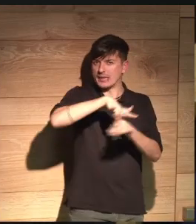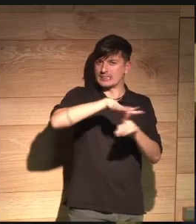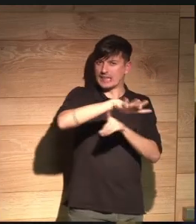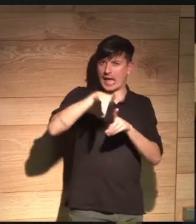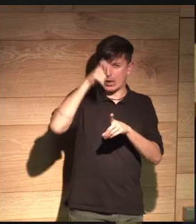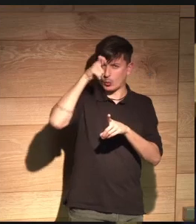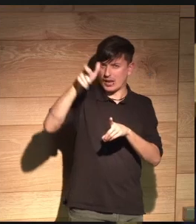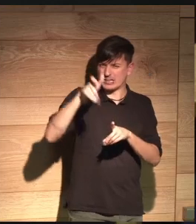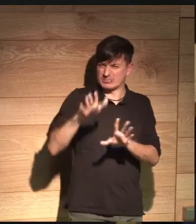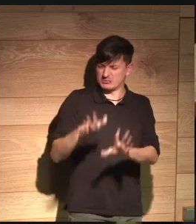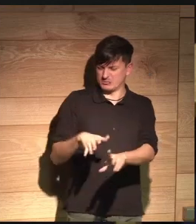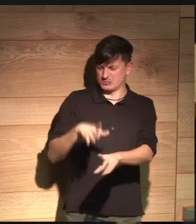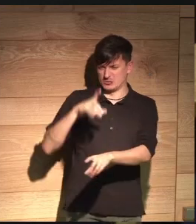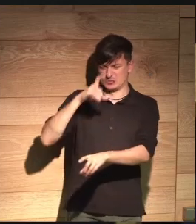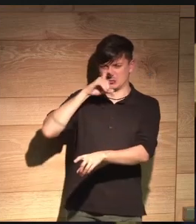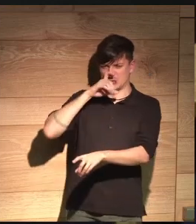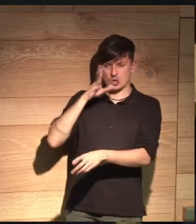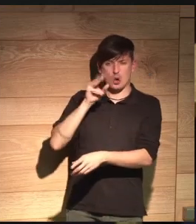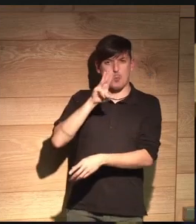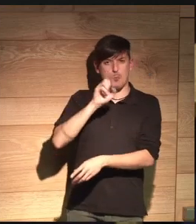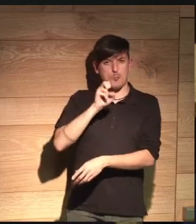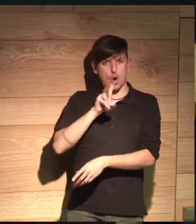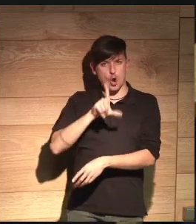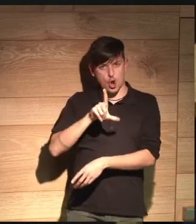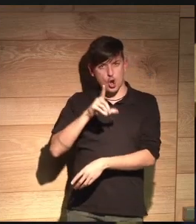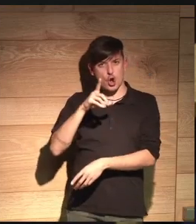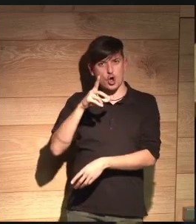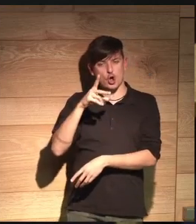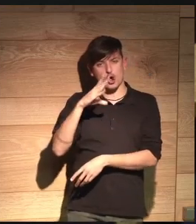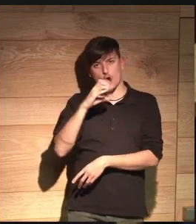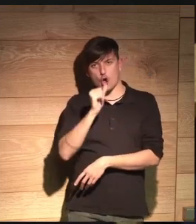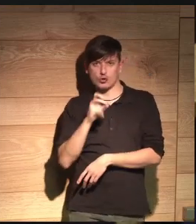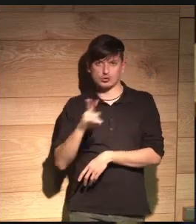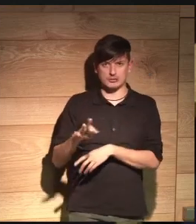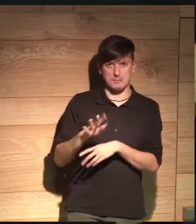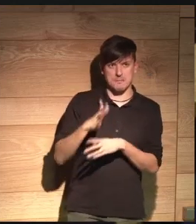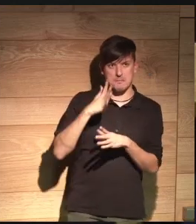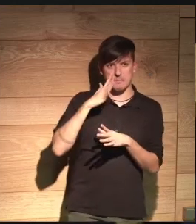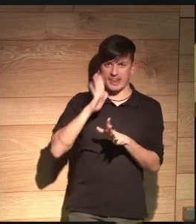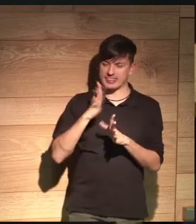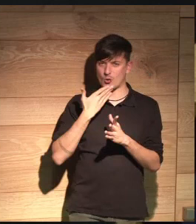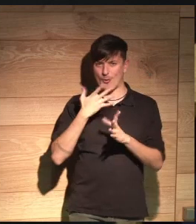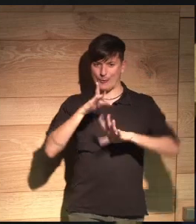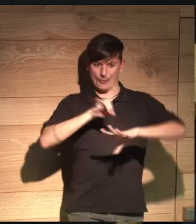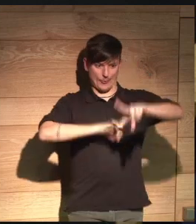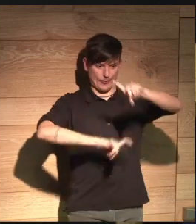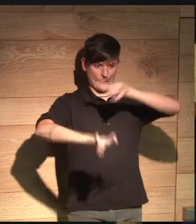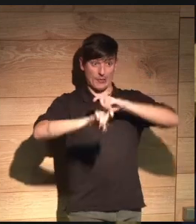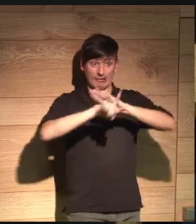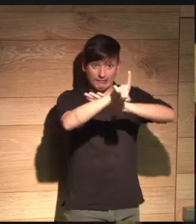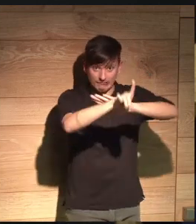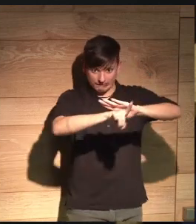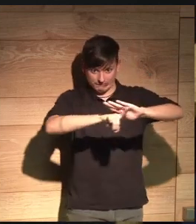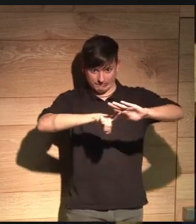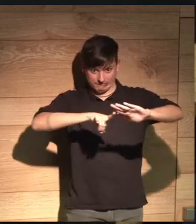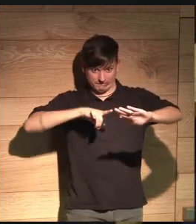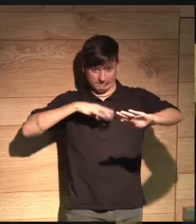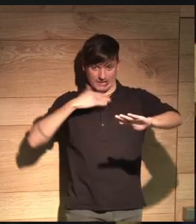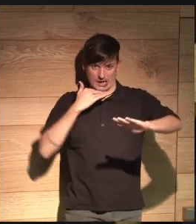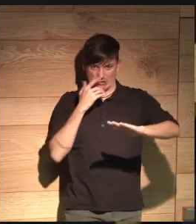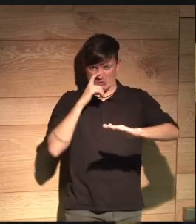esto a mí me recuerda de pol pot y del querer root es un una involución un sistema troglodita